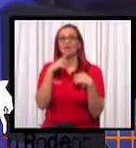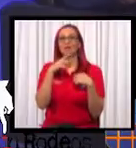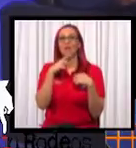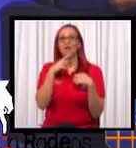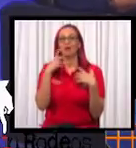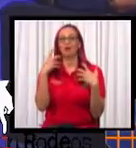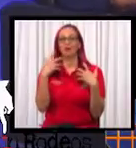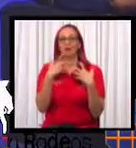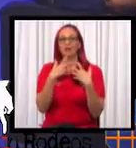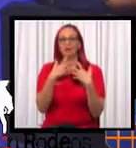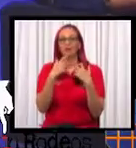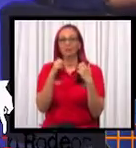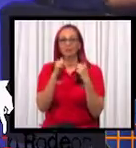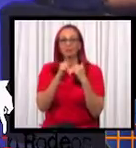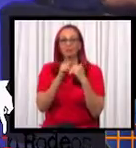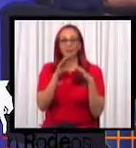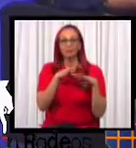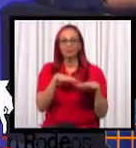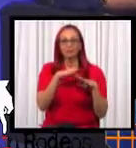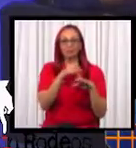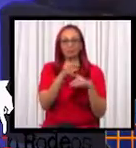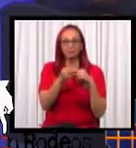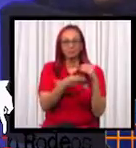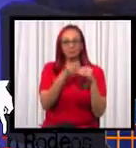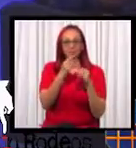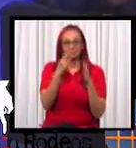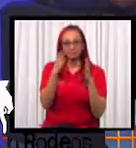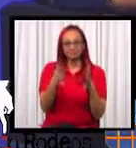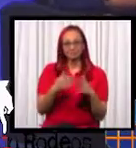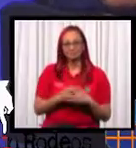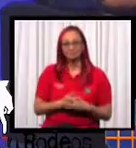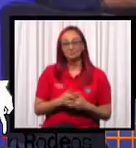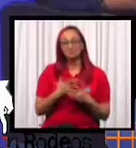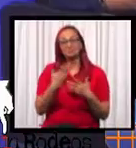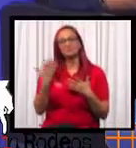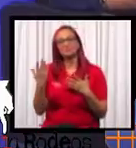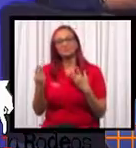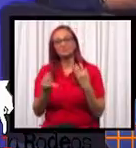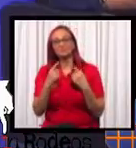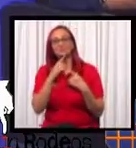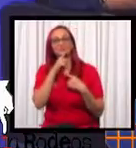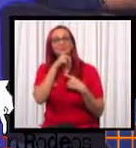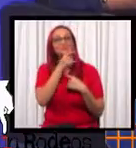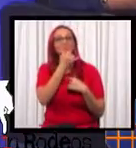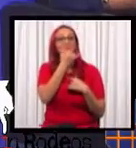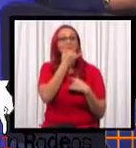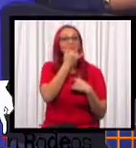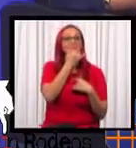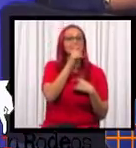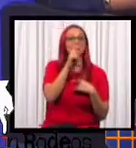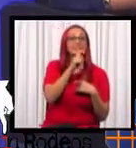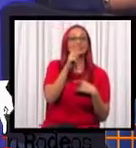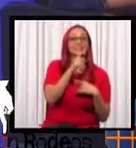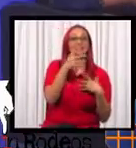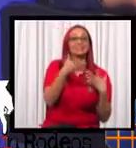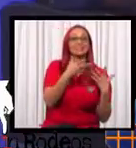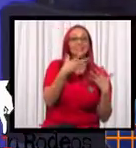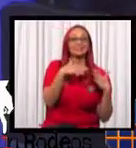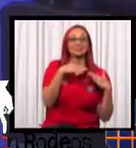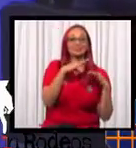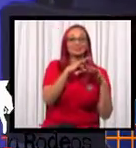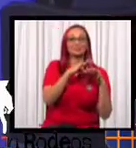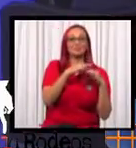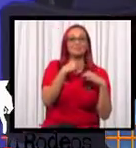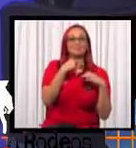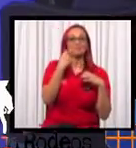desabastecimiento de dicho producto en Costa Rica. ¿Qué es lo que nos está pasando? ¿Qué es lo que necesitamos? Levantan la voz, por